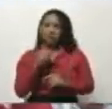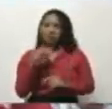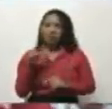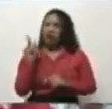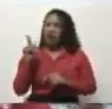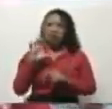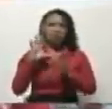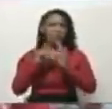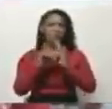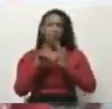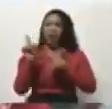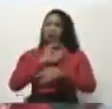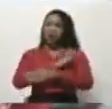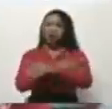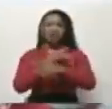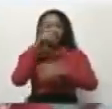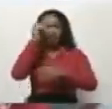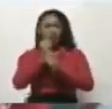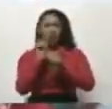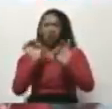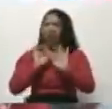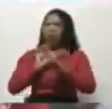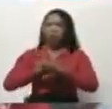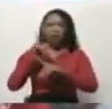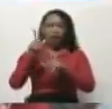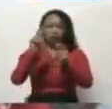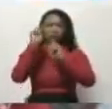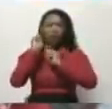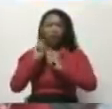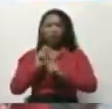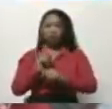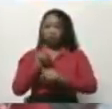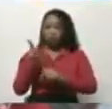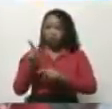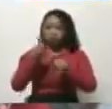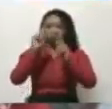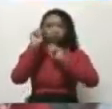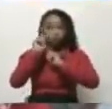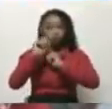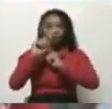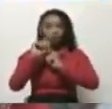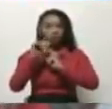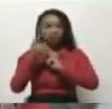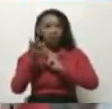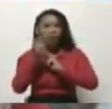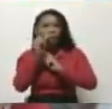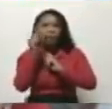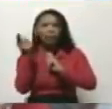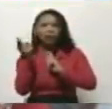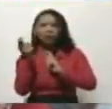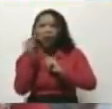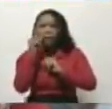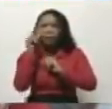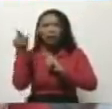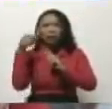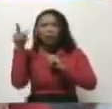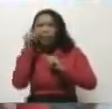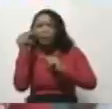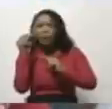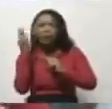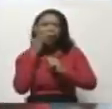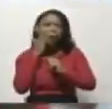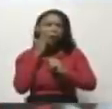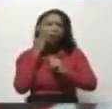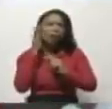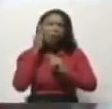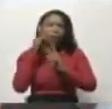Él no robó las fuerzas de trabajo de nadie porque es un heredero. Él heredó, ajá, y el papá, y el papá de su papá, y